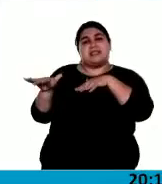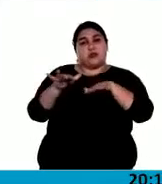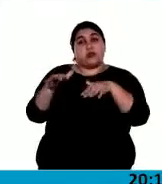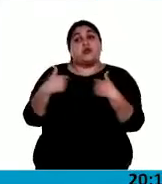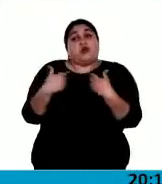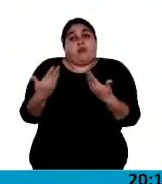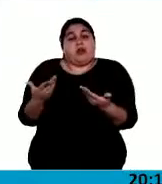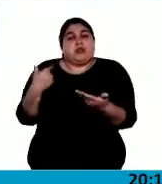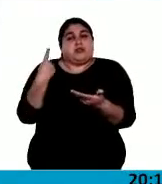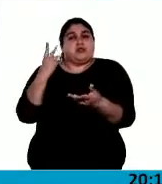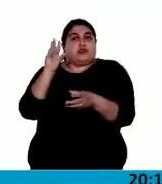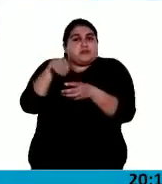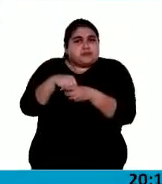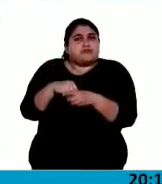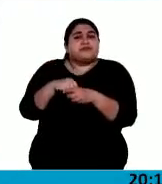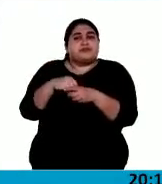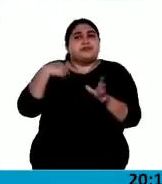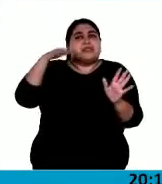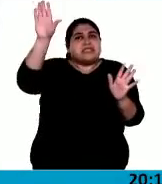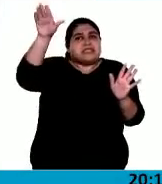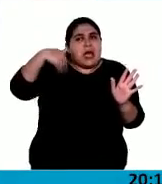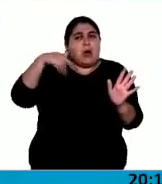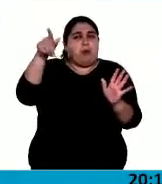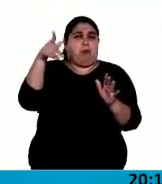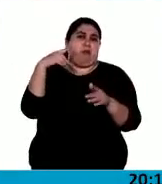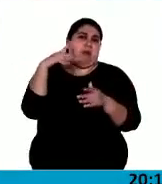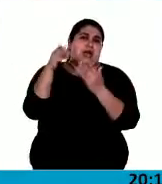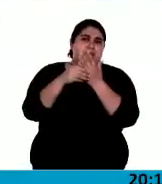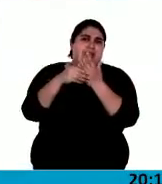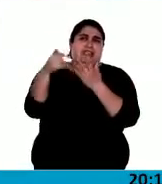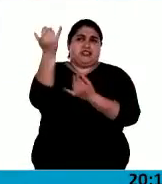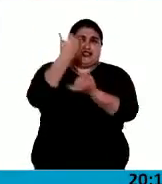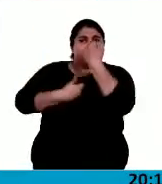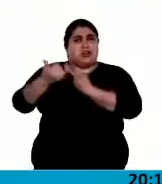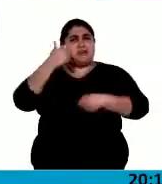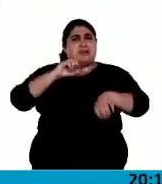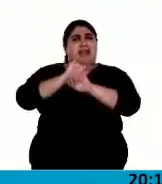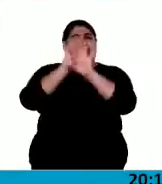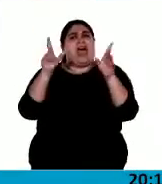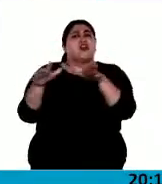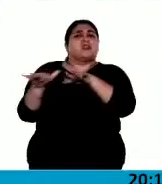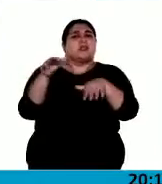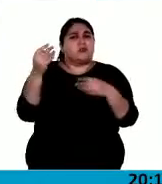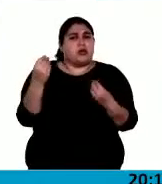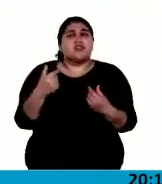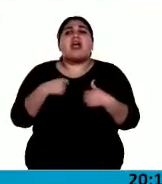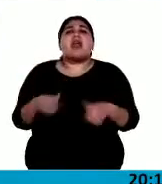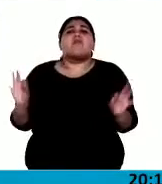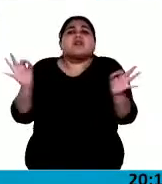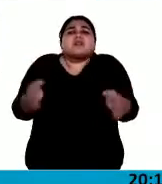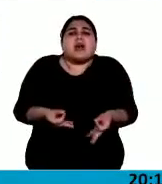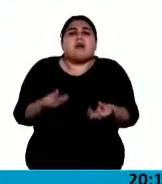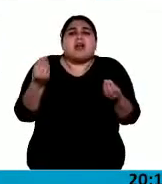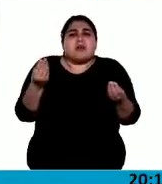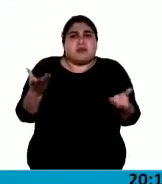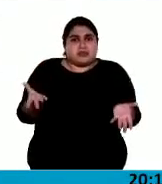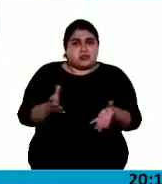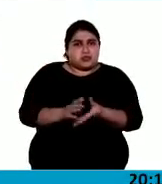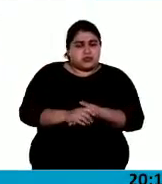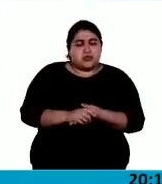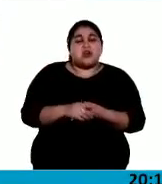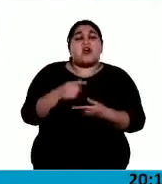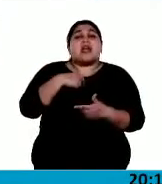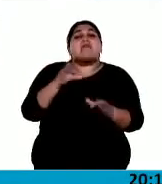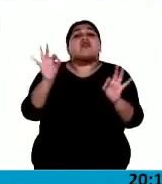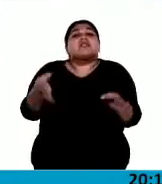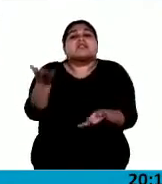necesario interpelar al ministro, que venga acá y nos dé las explicaciones necesarias. Queremos saber, presidente, queremos